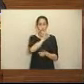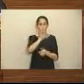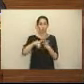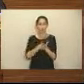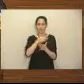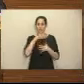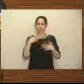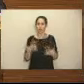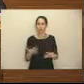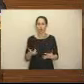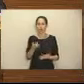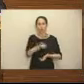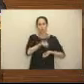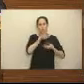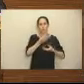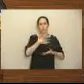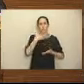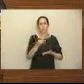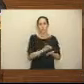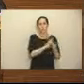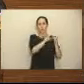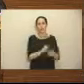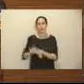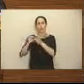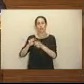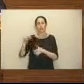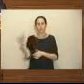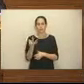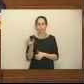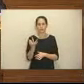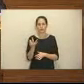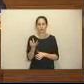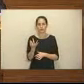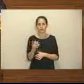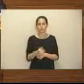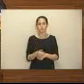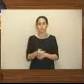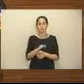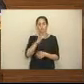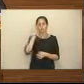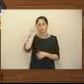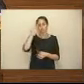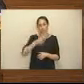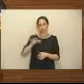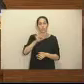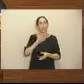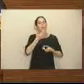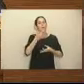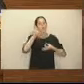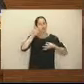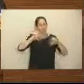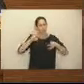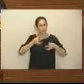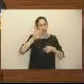Estos datos yo creo que pueden enlazarse perfectamente con la creencia o con el dato cierto, ya no